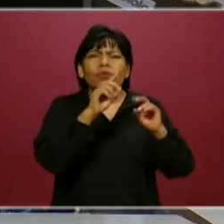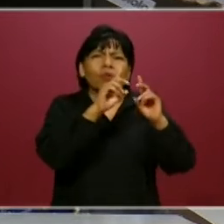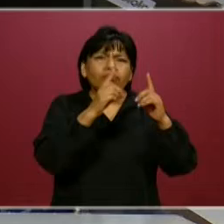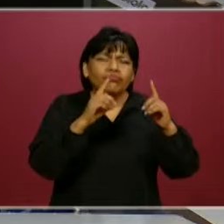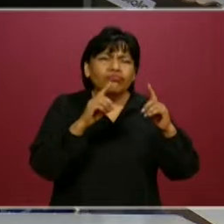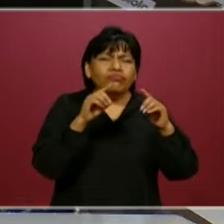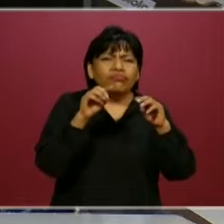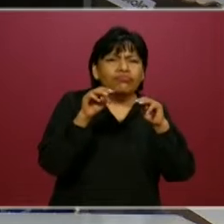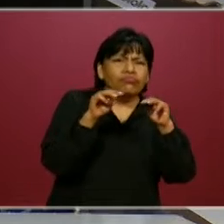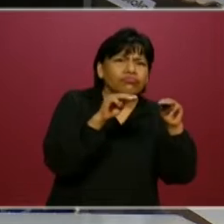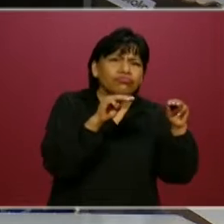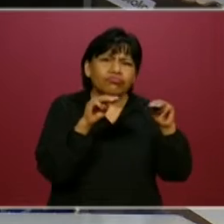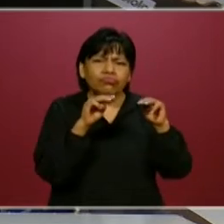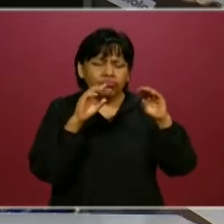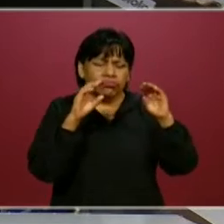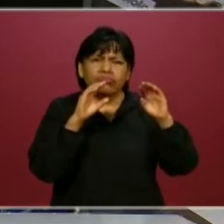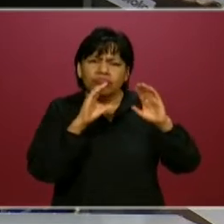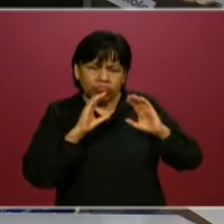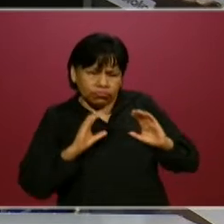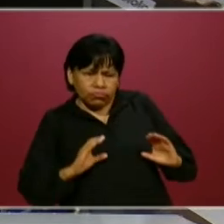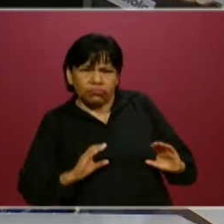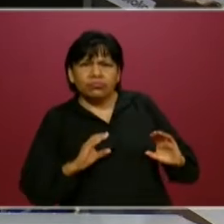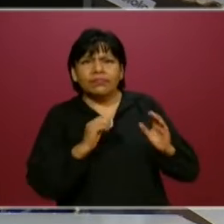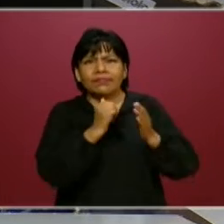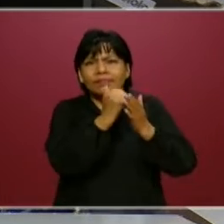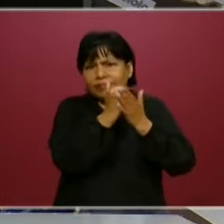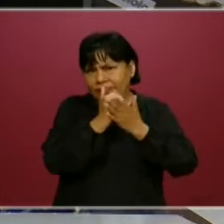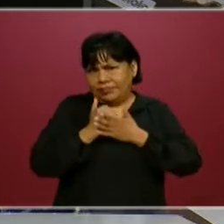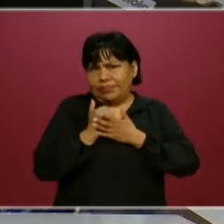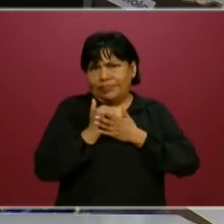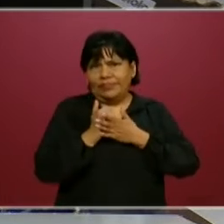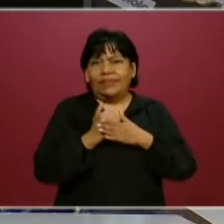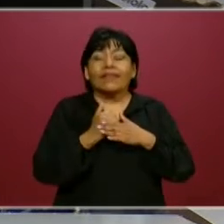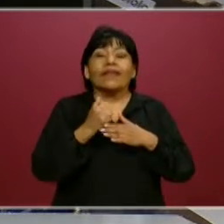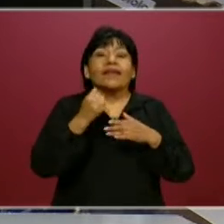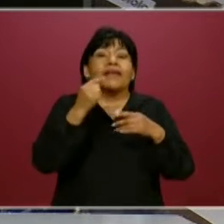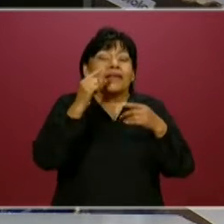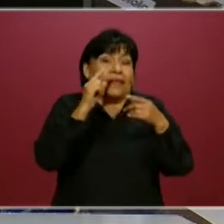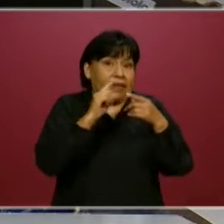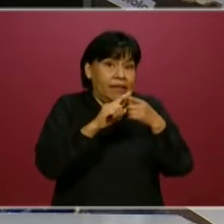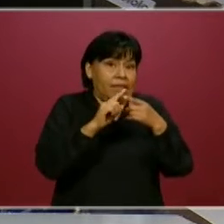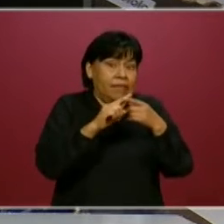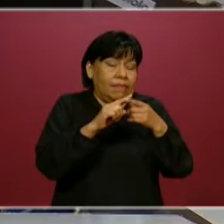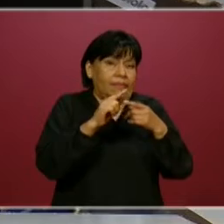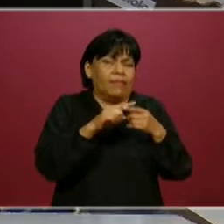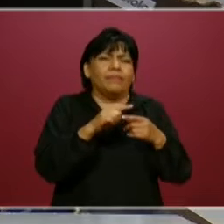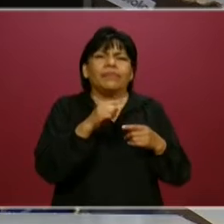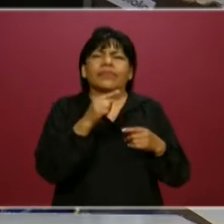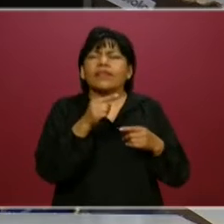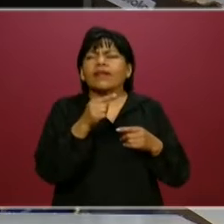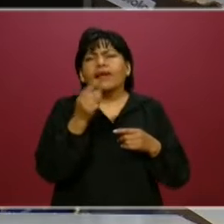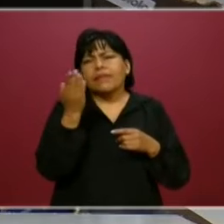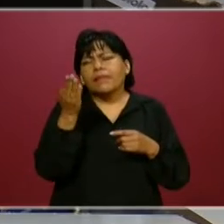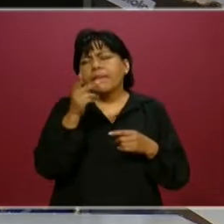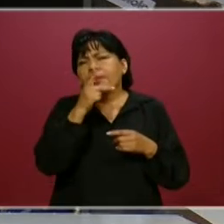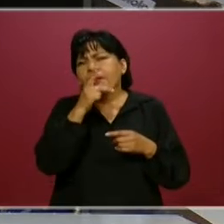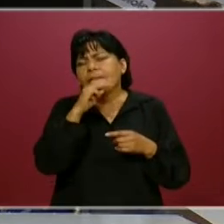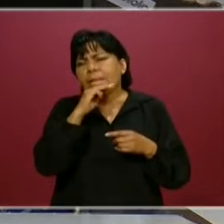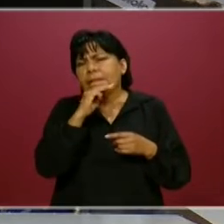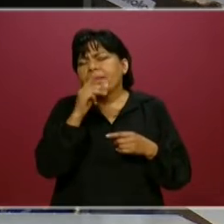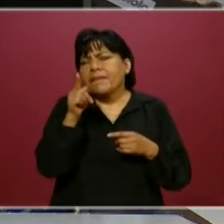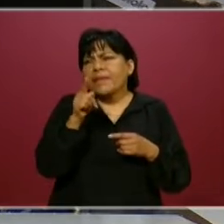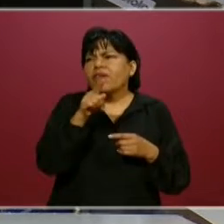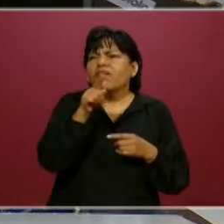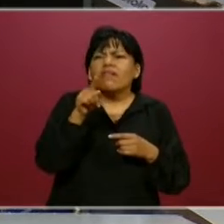nuestra motricidad fina bien como primera actividad vamos a solicitar a nuestro papá oa nuestra mamá